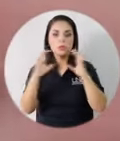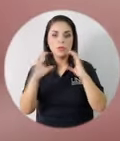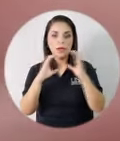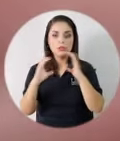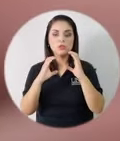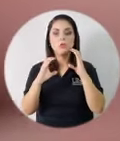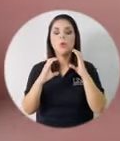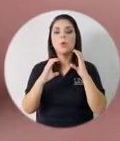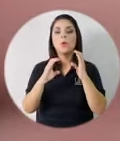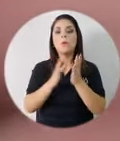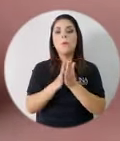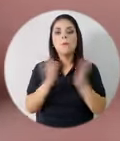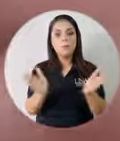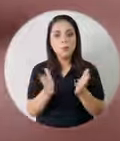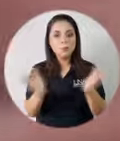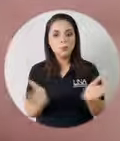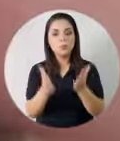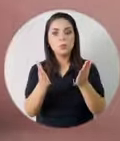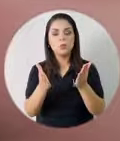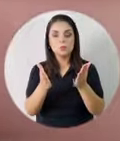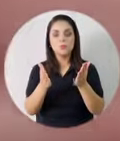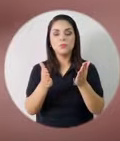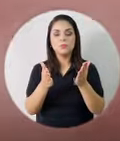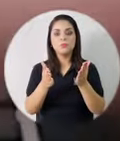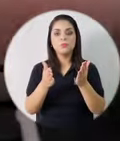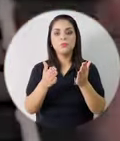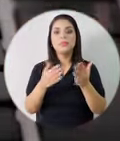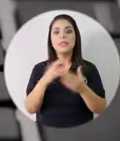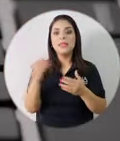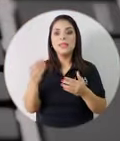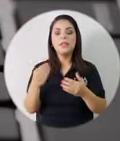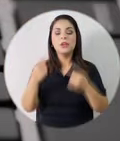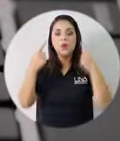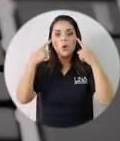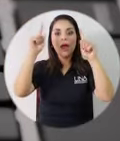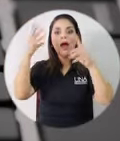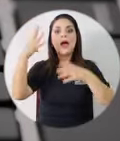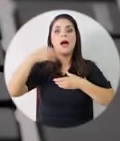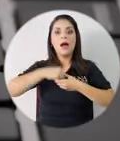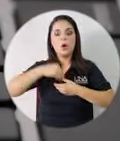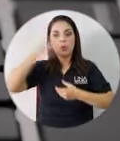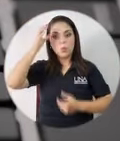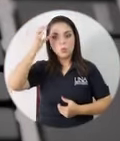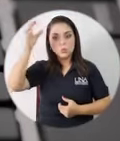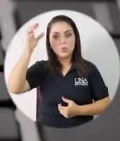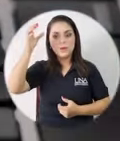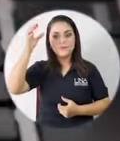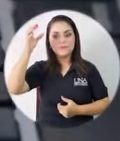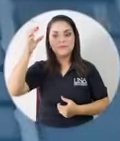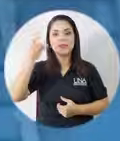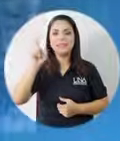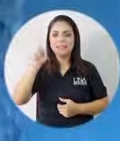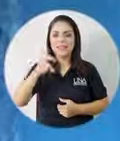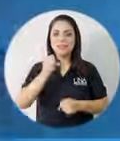que tienen que ver con comunicación, con promoción y generación de